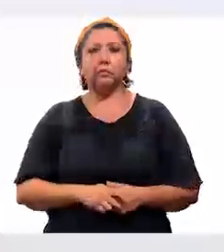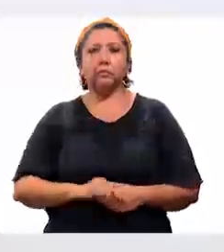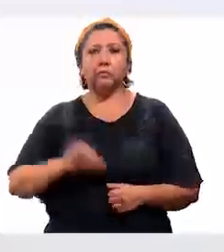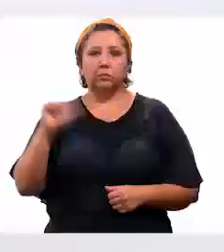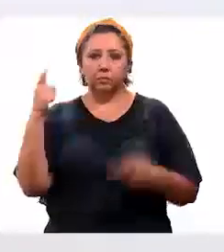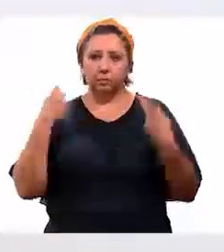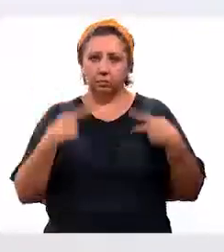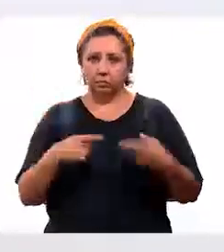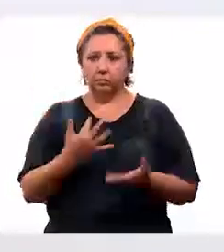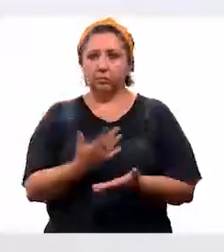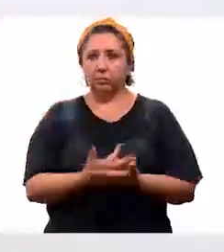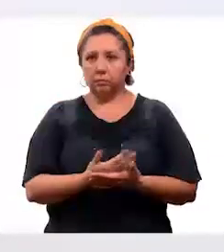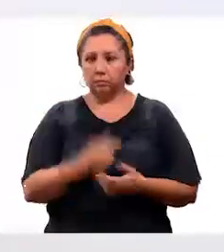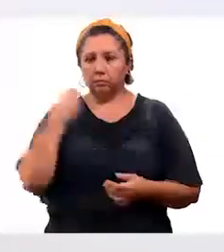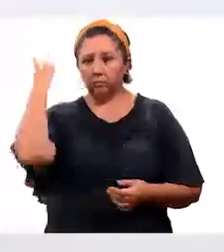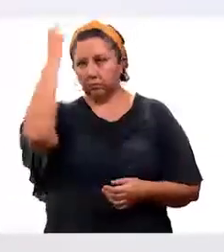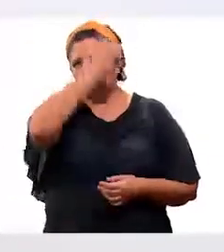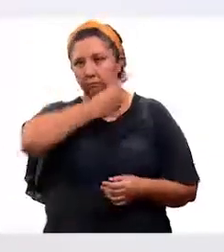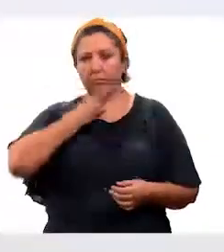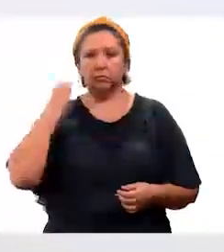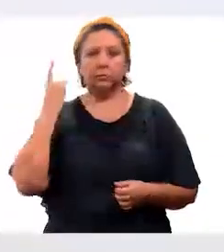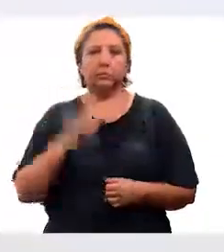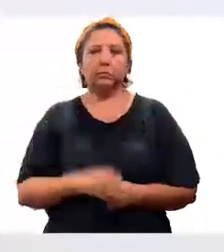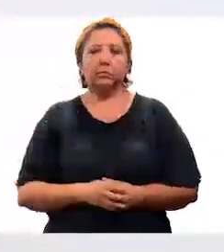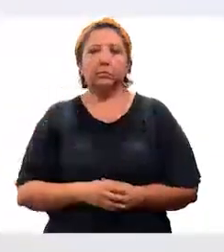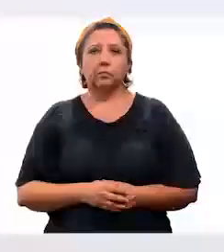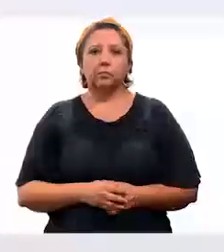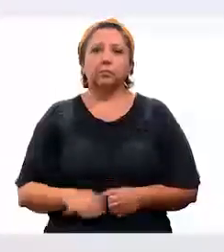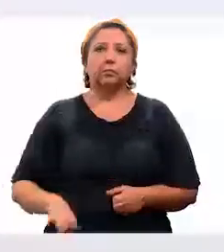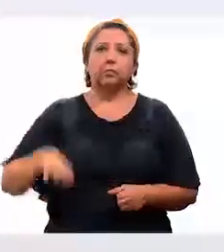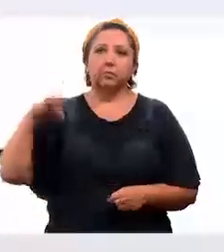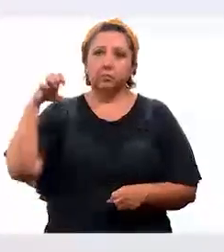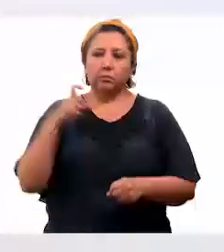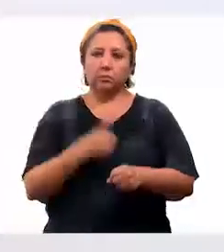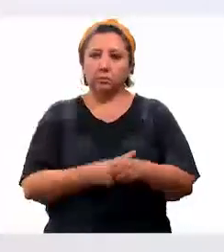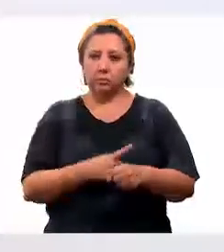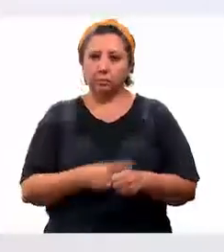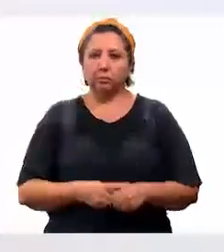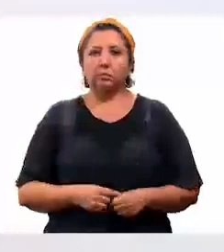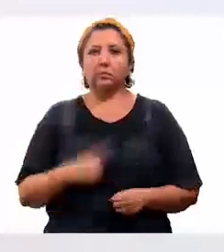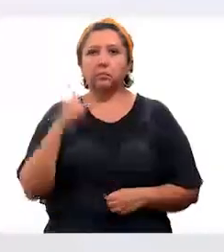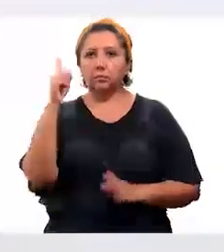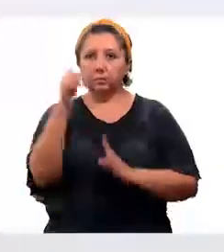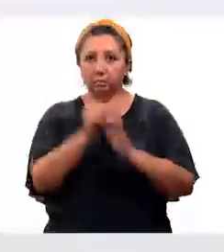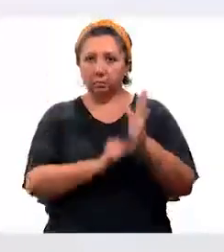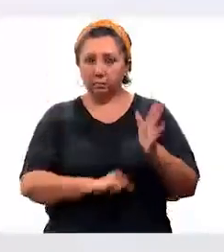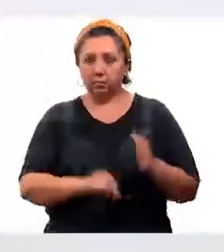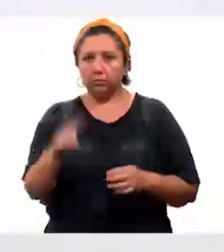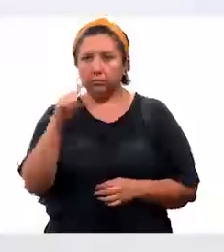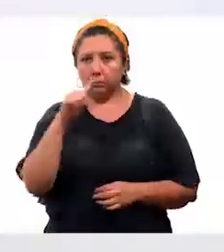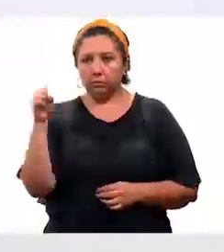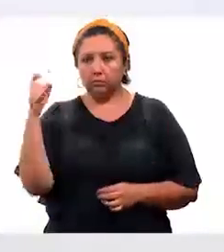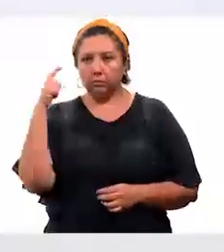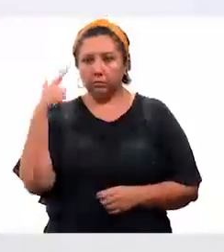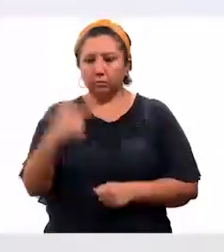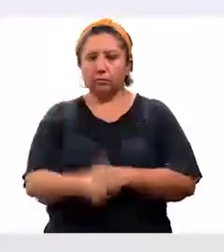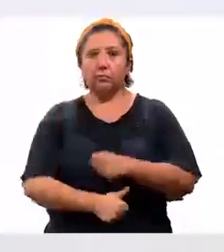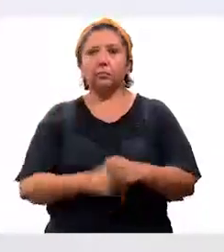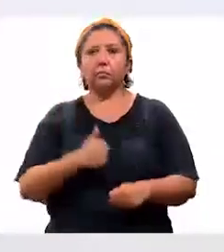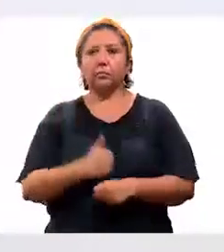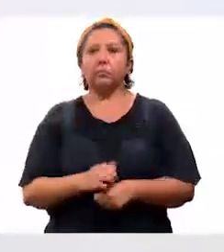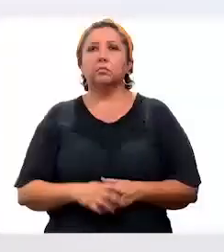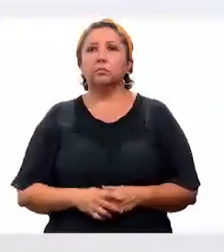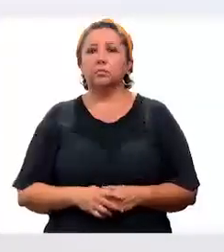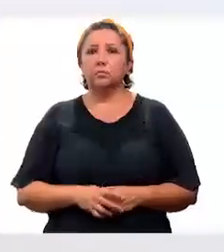total. Hay otros pacientes a la espera de diagnóstico. El rango de edad de los casos es de 1 mes a